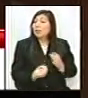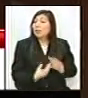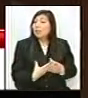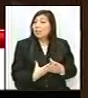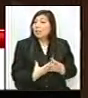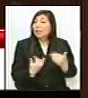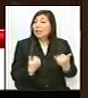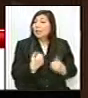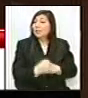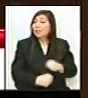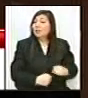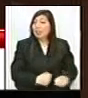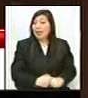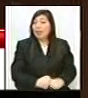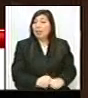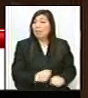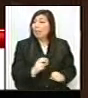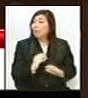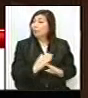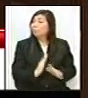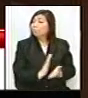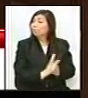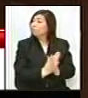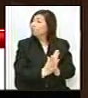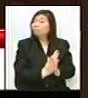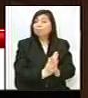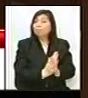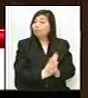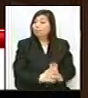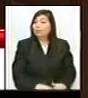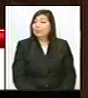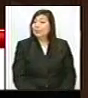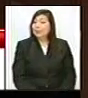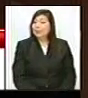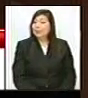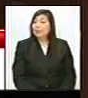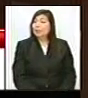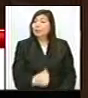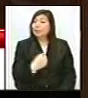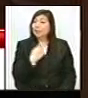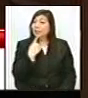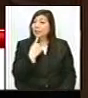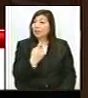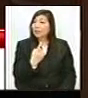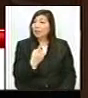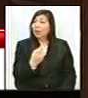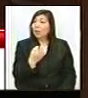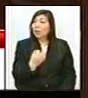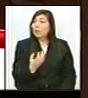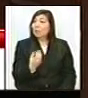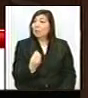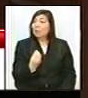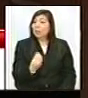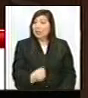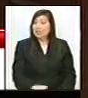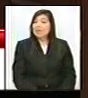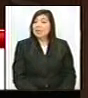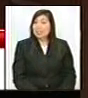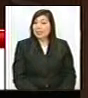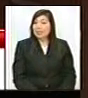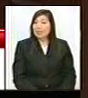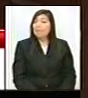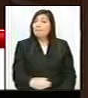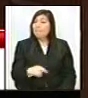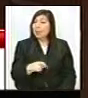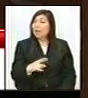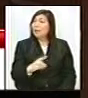del presente año no nos defendimos de ese hecho. Y no nos defendimos de ese hecho justamente porque no estaba atribuido al doctor Inostro Zapariachi,